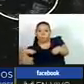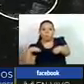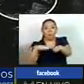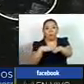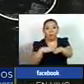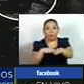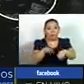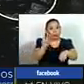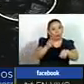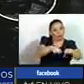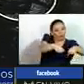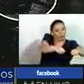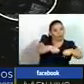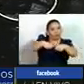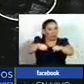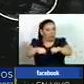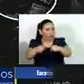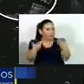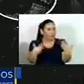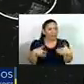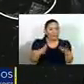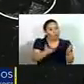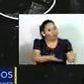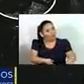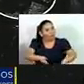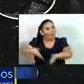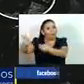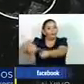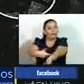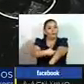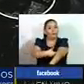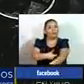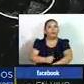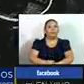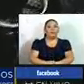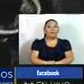Ambos motociclistas fueron trasladados a un centro hospitalario.